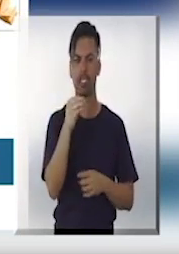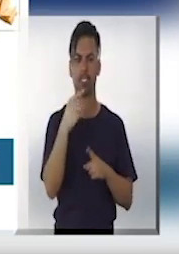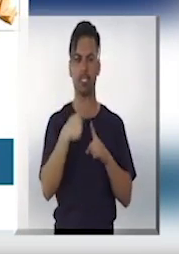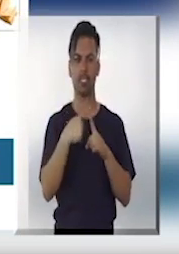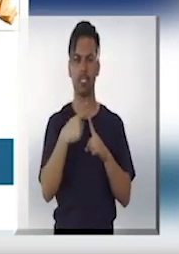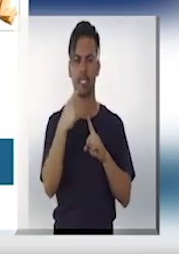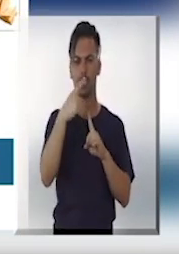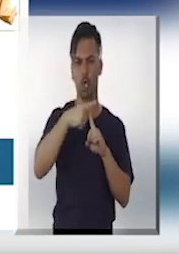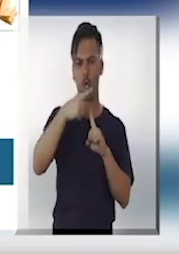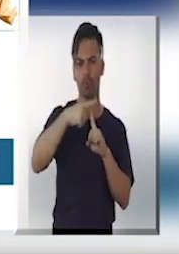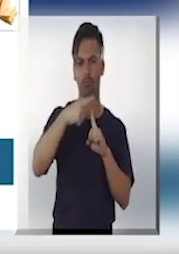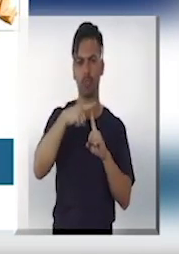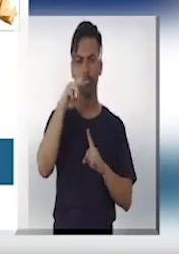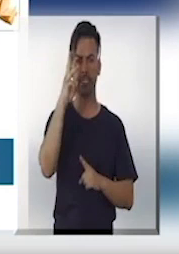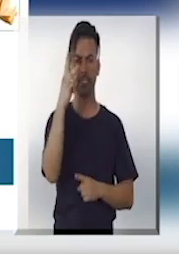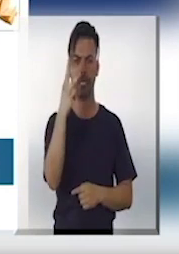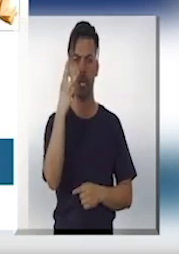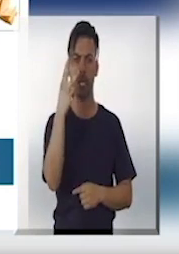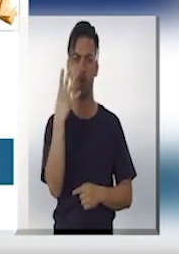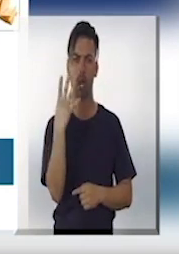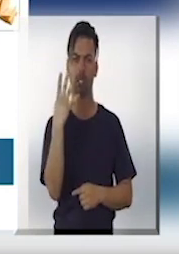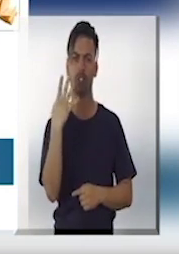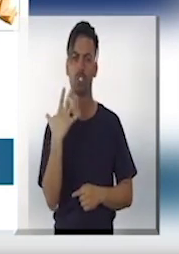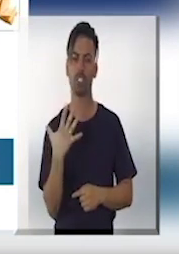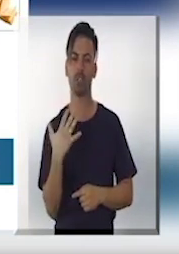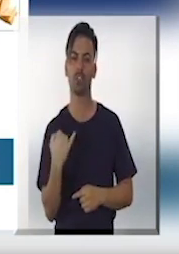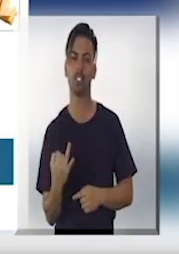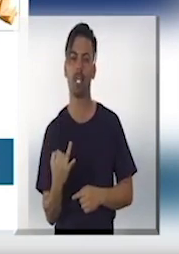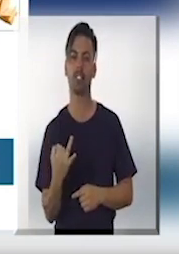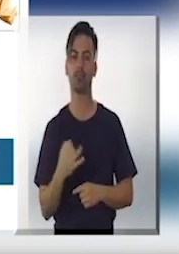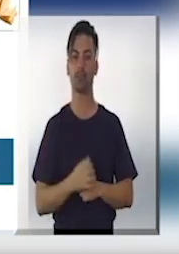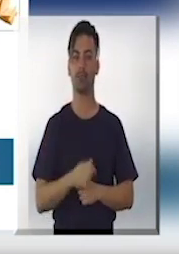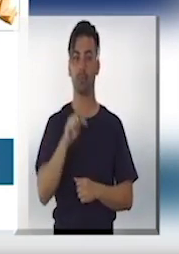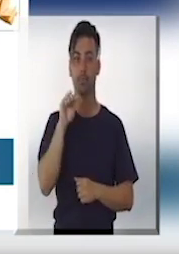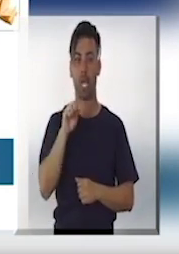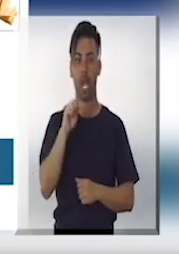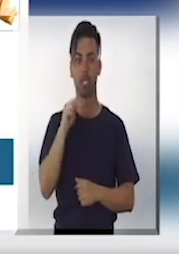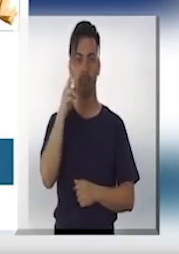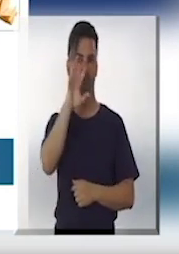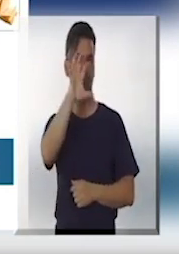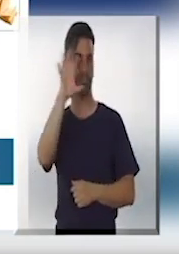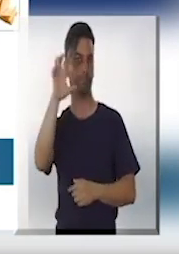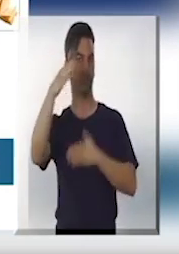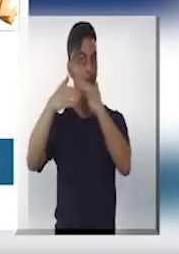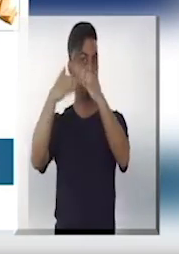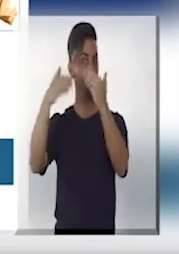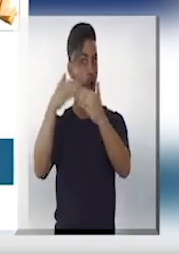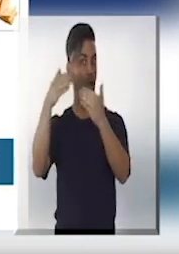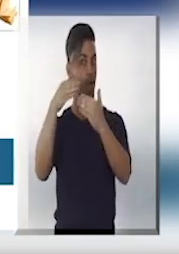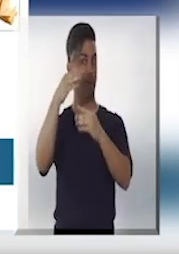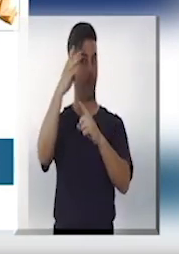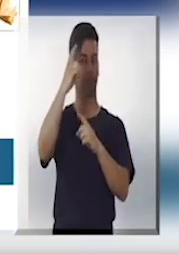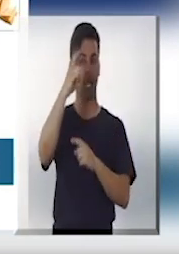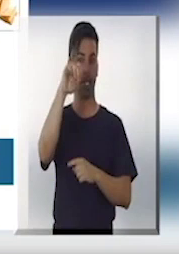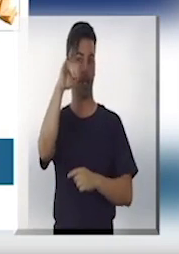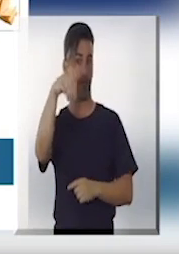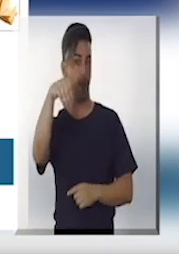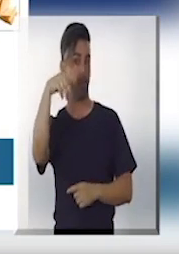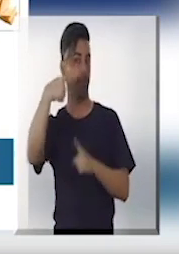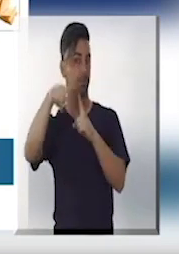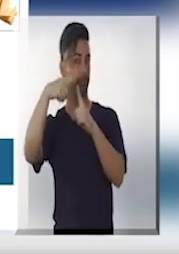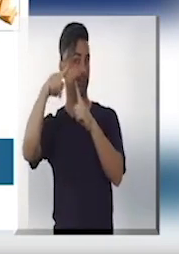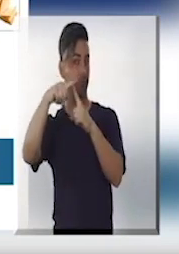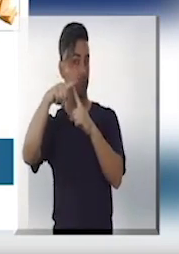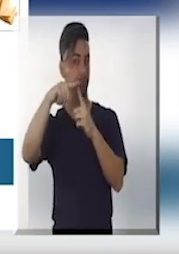estos ejercicios vas a fijar el procedimiento de traducir del lenguaje común al algebraico, que ya lo has trabajado en